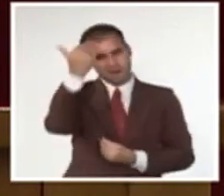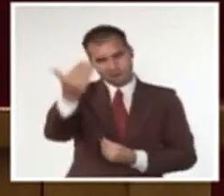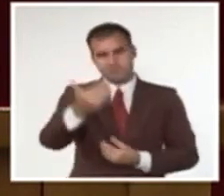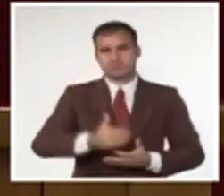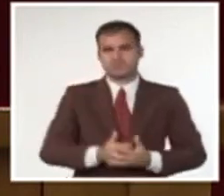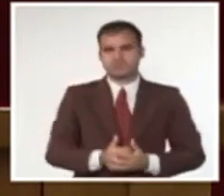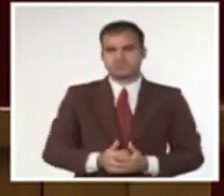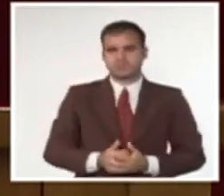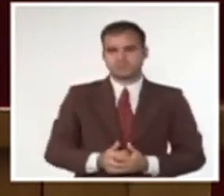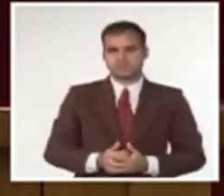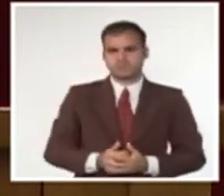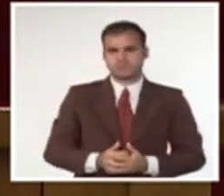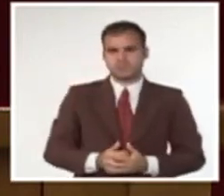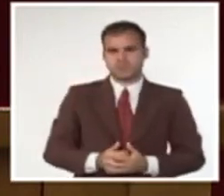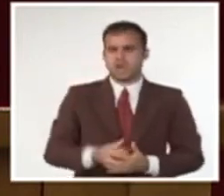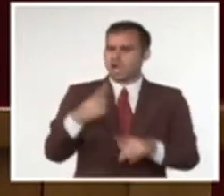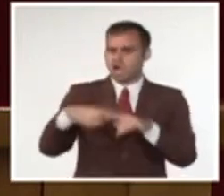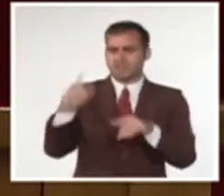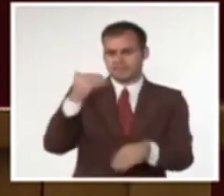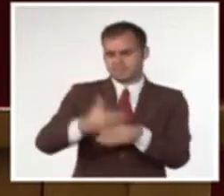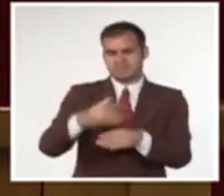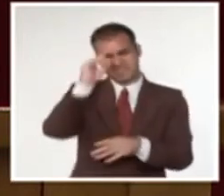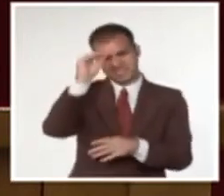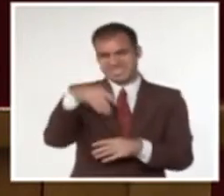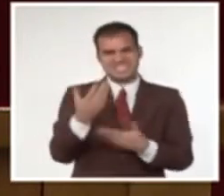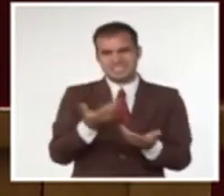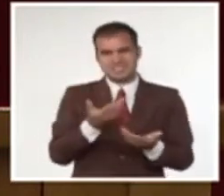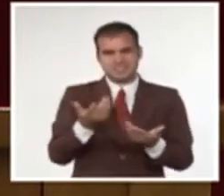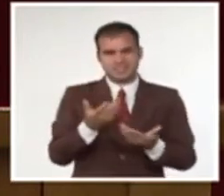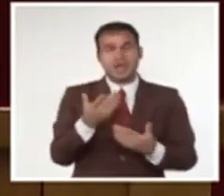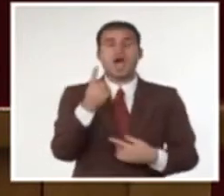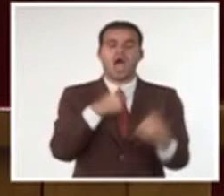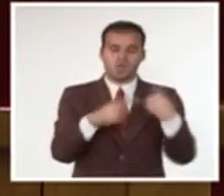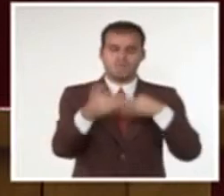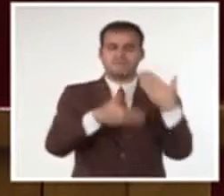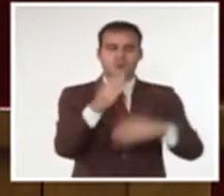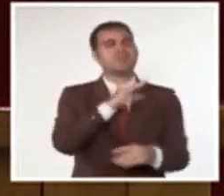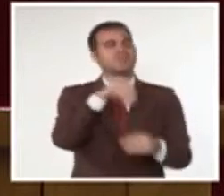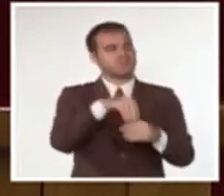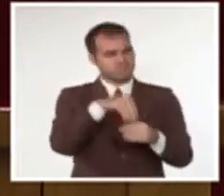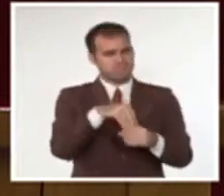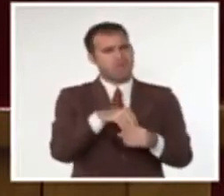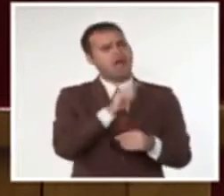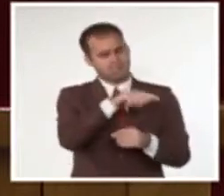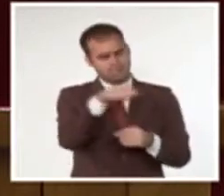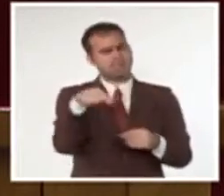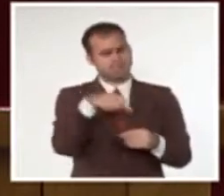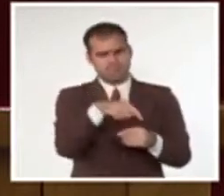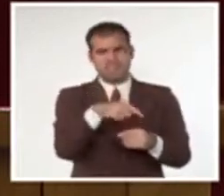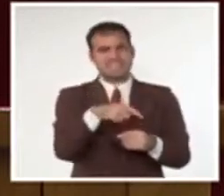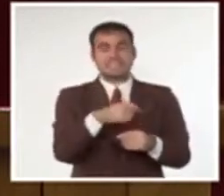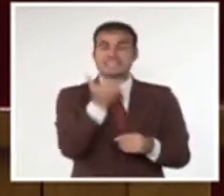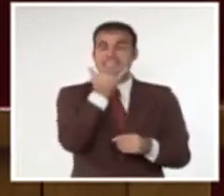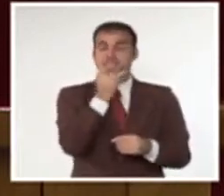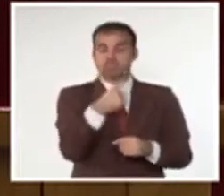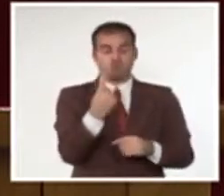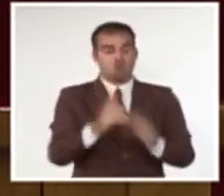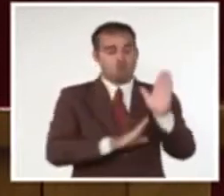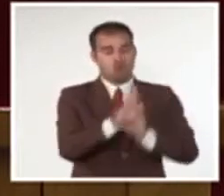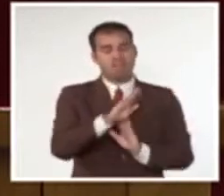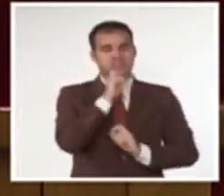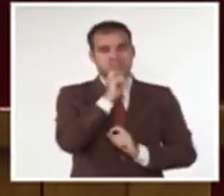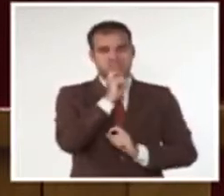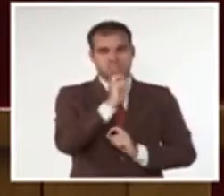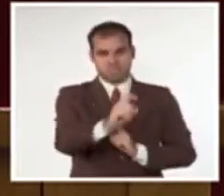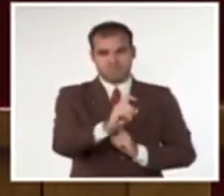objetivos externos, no desconocemos la persistencia de problemas internos que limitan las potencialidades para la atracción